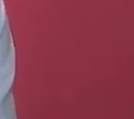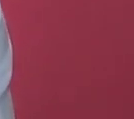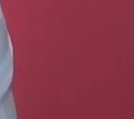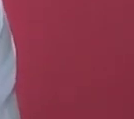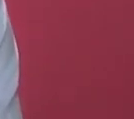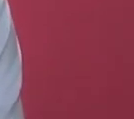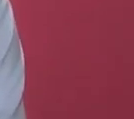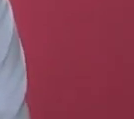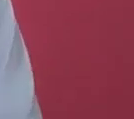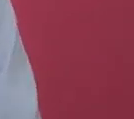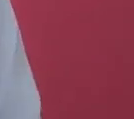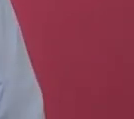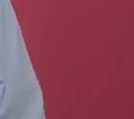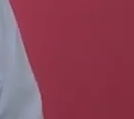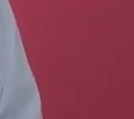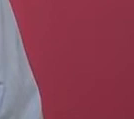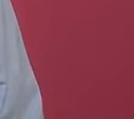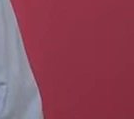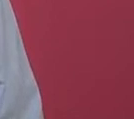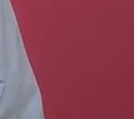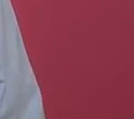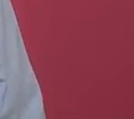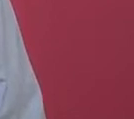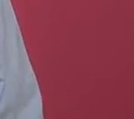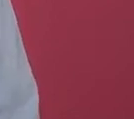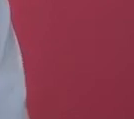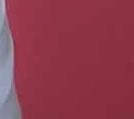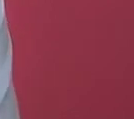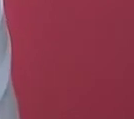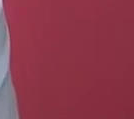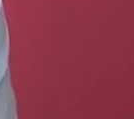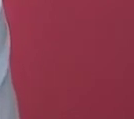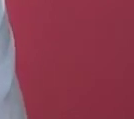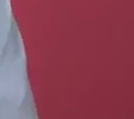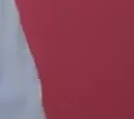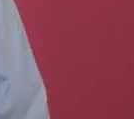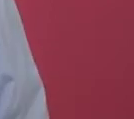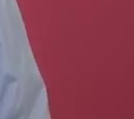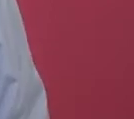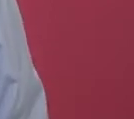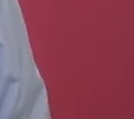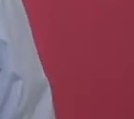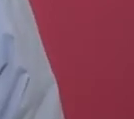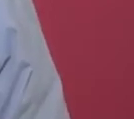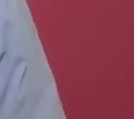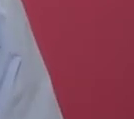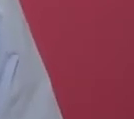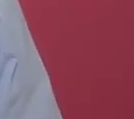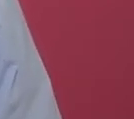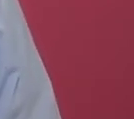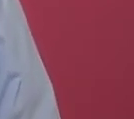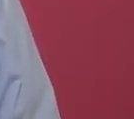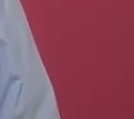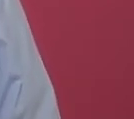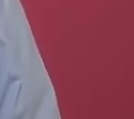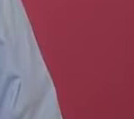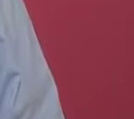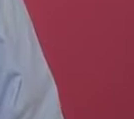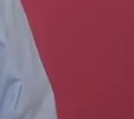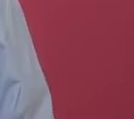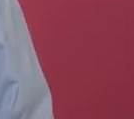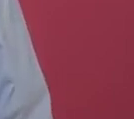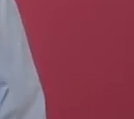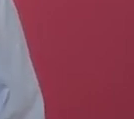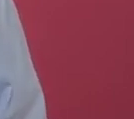diario. Vemos estos acontecimientos a cada rato en nuestras vidas, ¿verdad? Vemos que los hijos se levantan contra